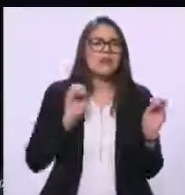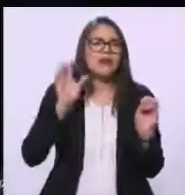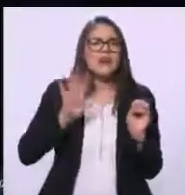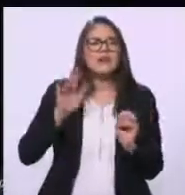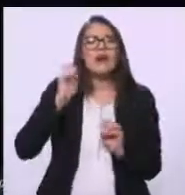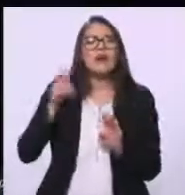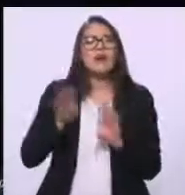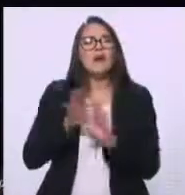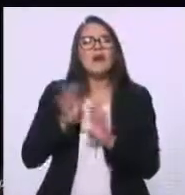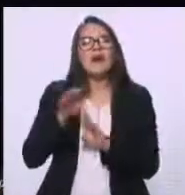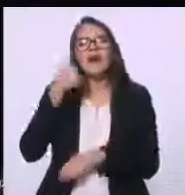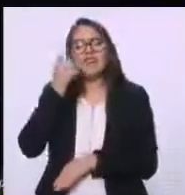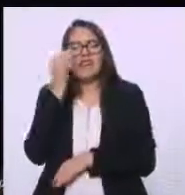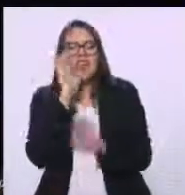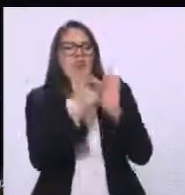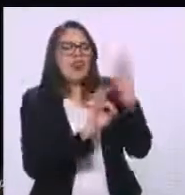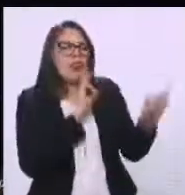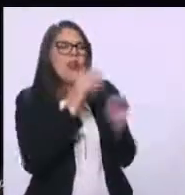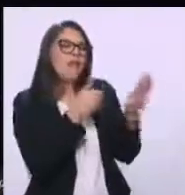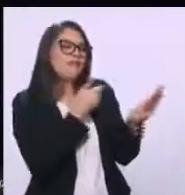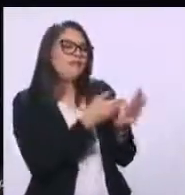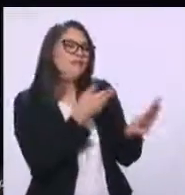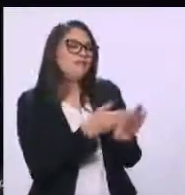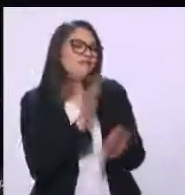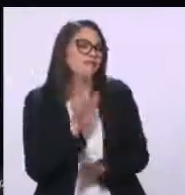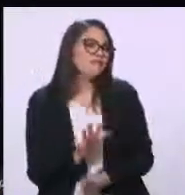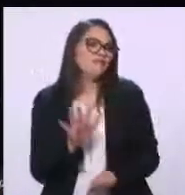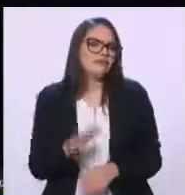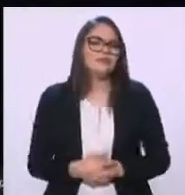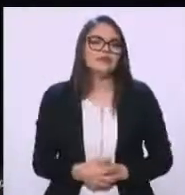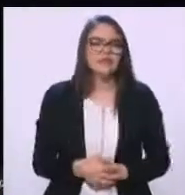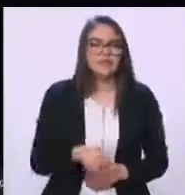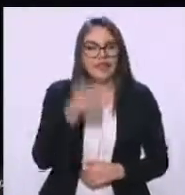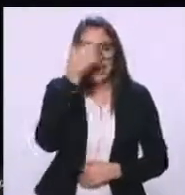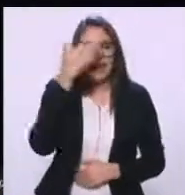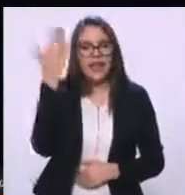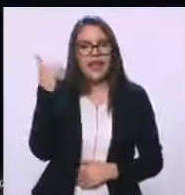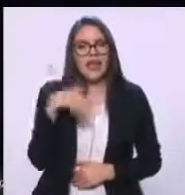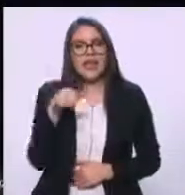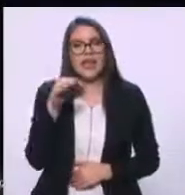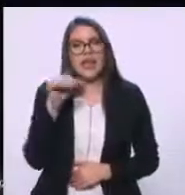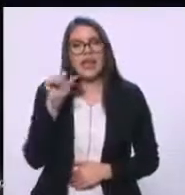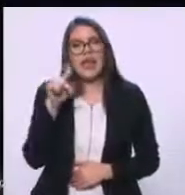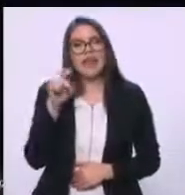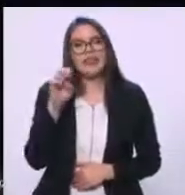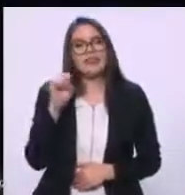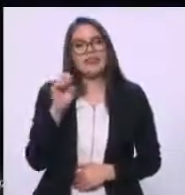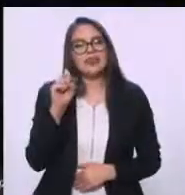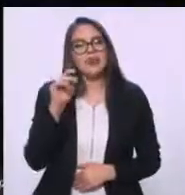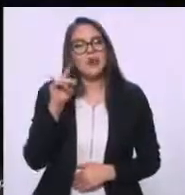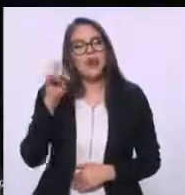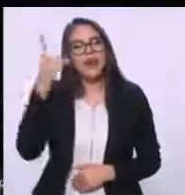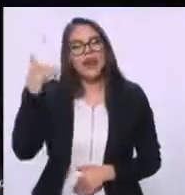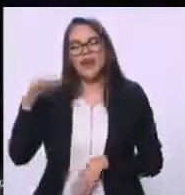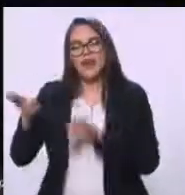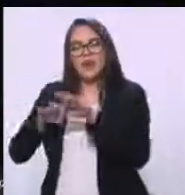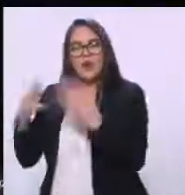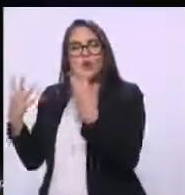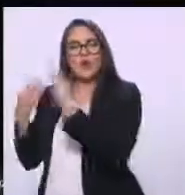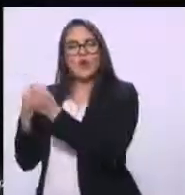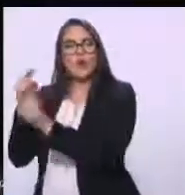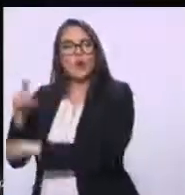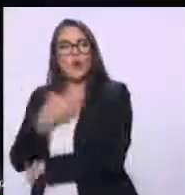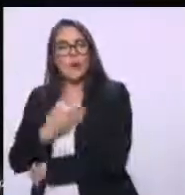de campaña de comunicación. Hay que recordar que el hacker Andrés Sepúlveda, que trabajó para Peña Nieto, en 2015 confesó que él había